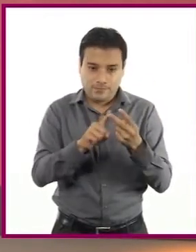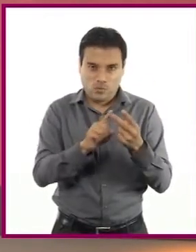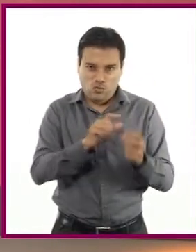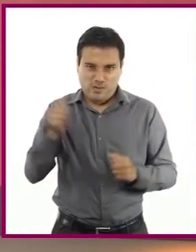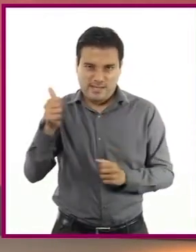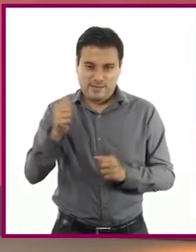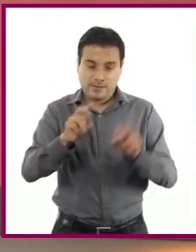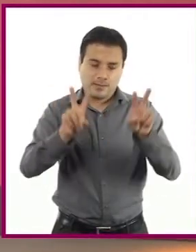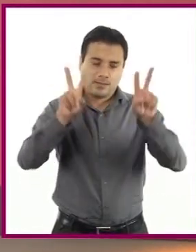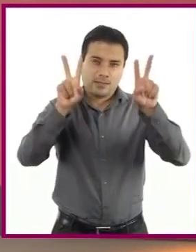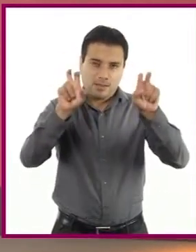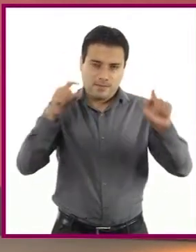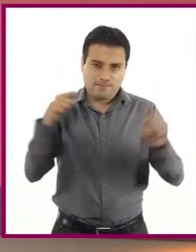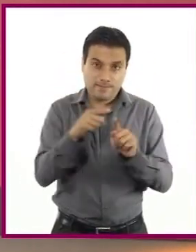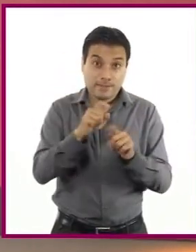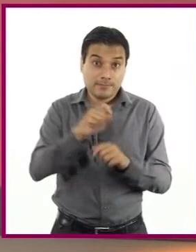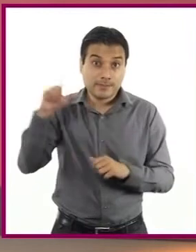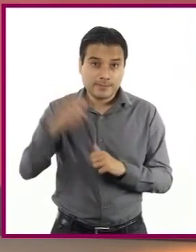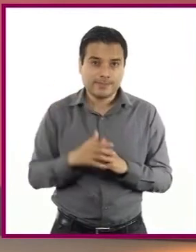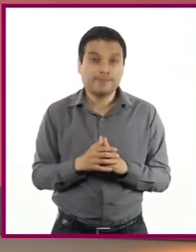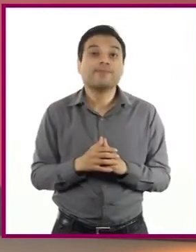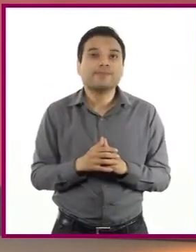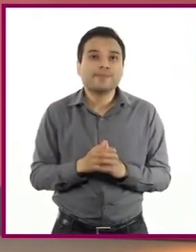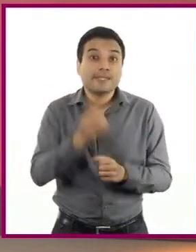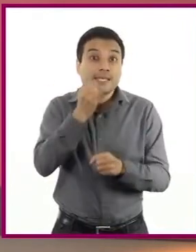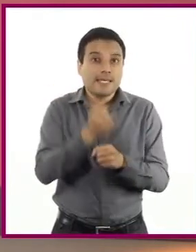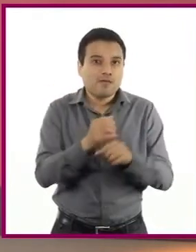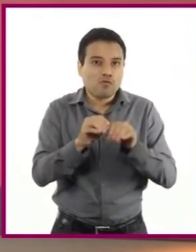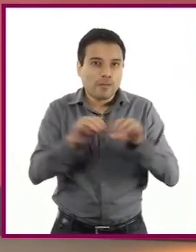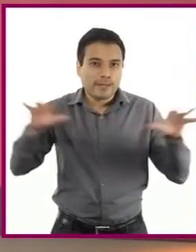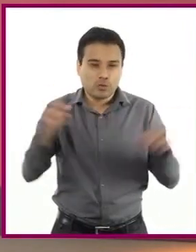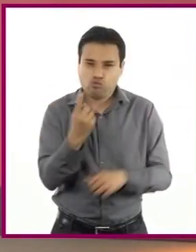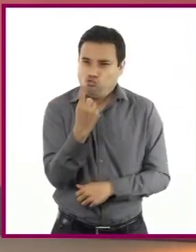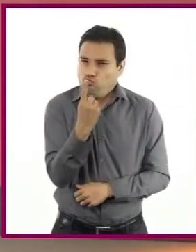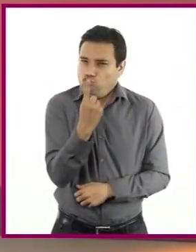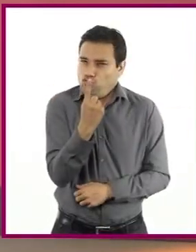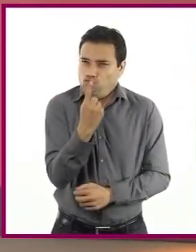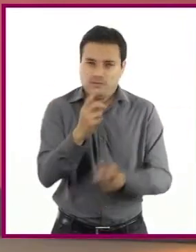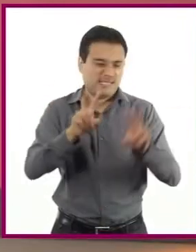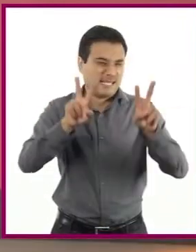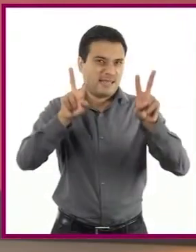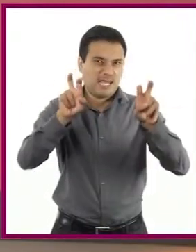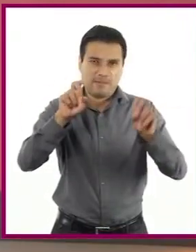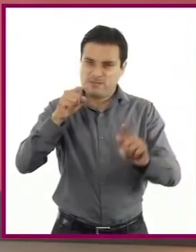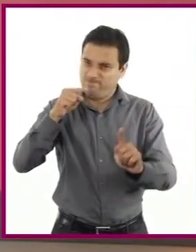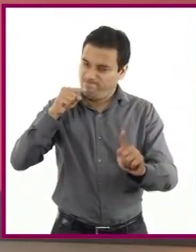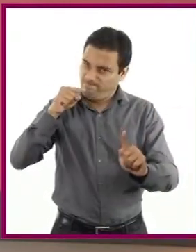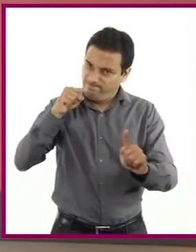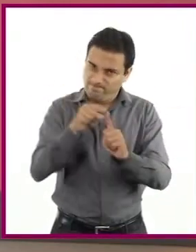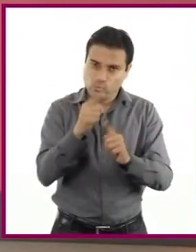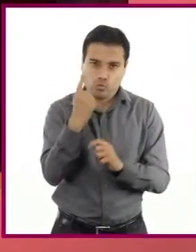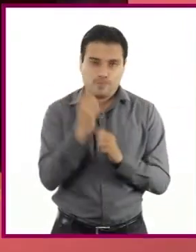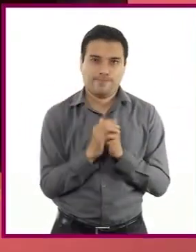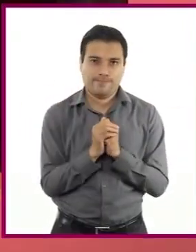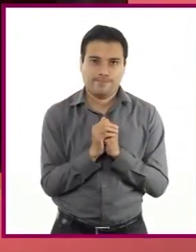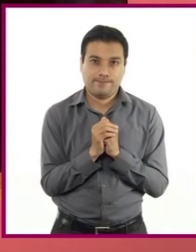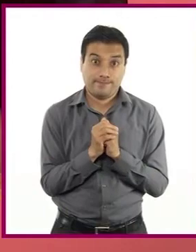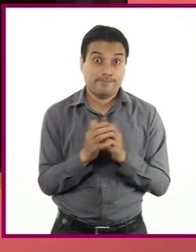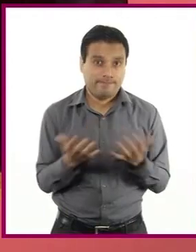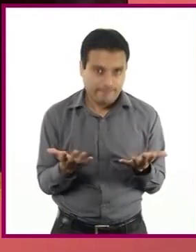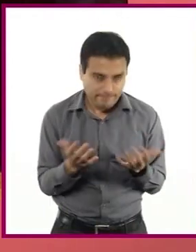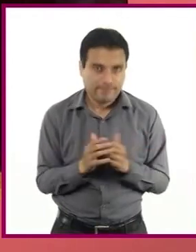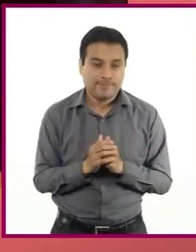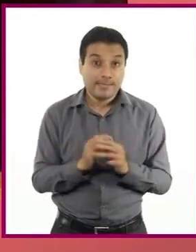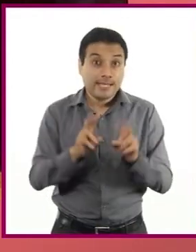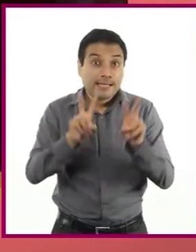o temáticas comprenden información sobre disciplinas o áreas del conocimiento específicas. Por lo tanto,